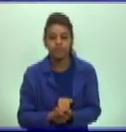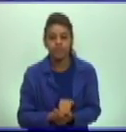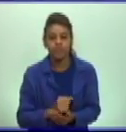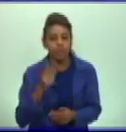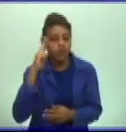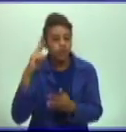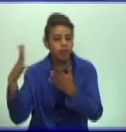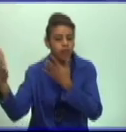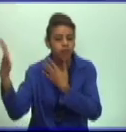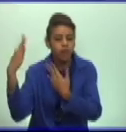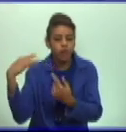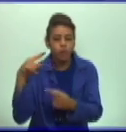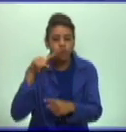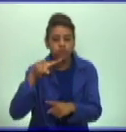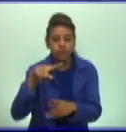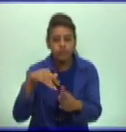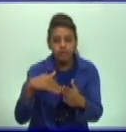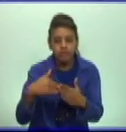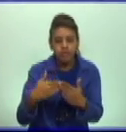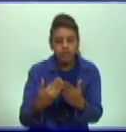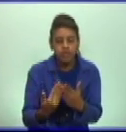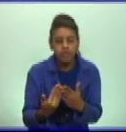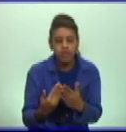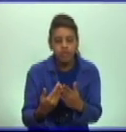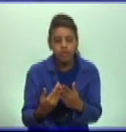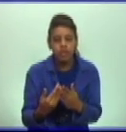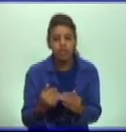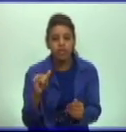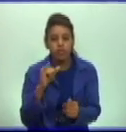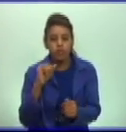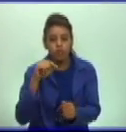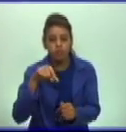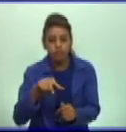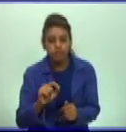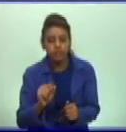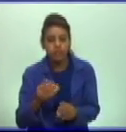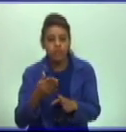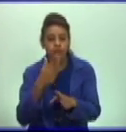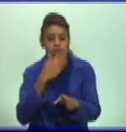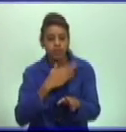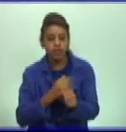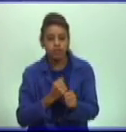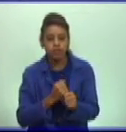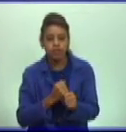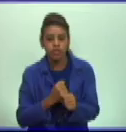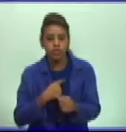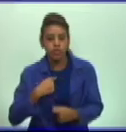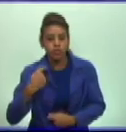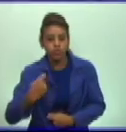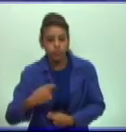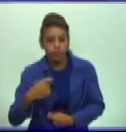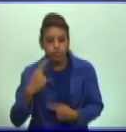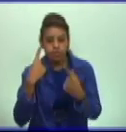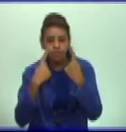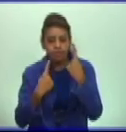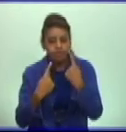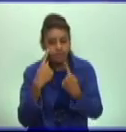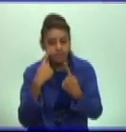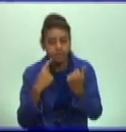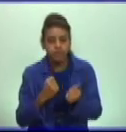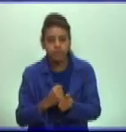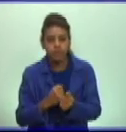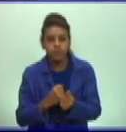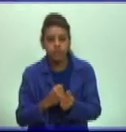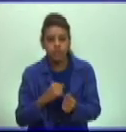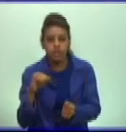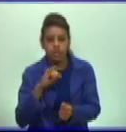Recuerda aquella vez, cuando vi al comandante, yo te juro que lloré,